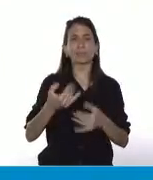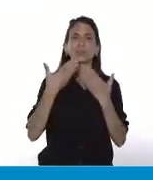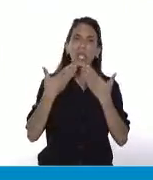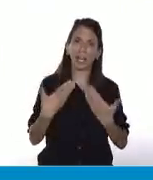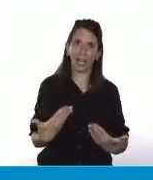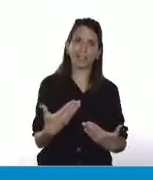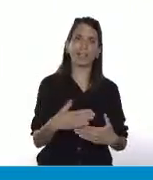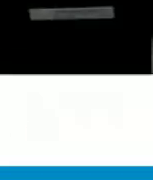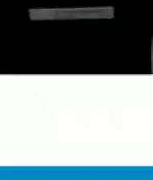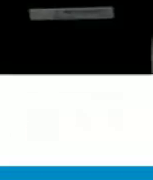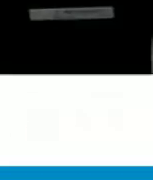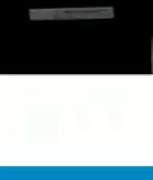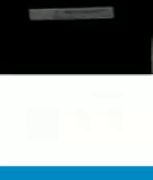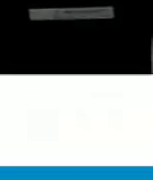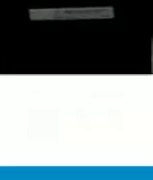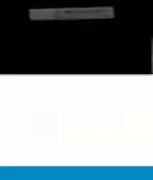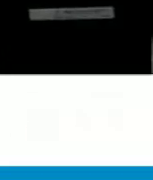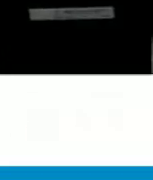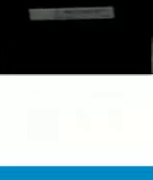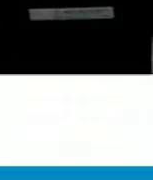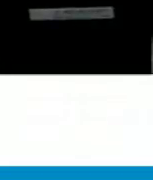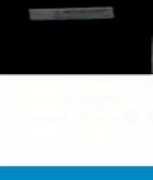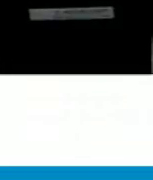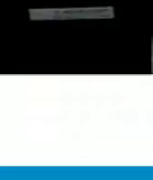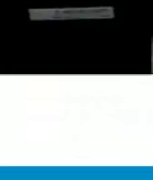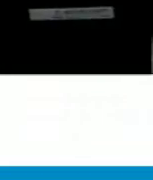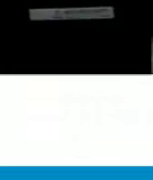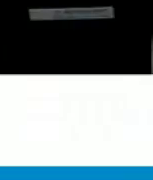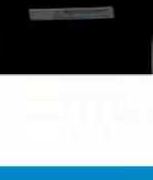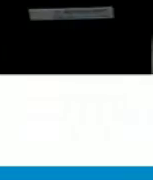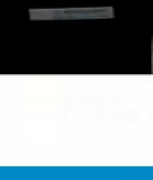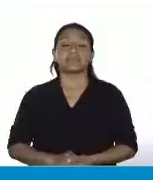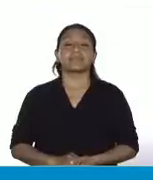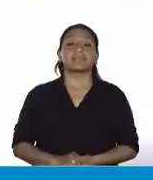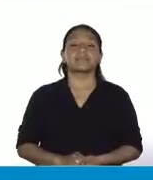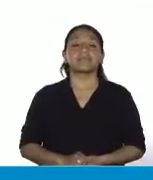Gracias, señora diputada, por el expediente.